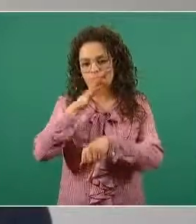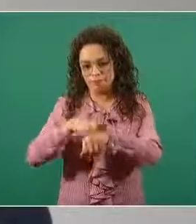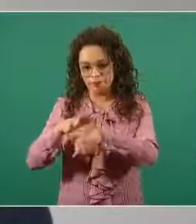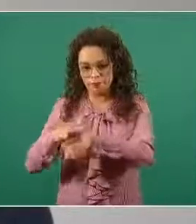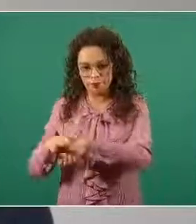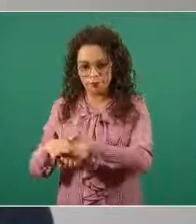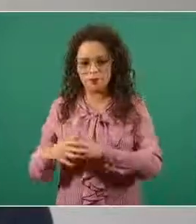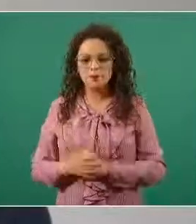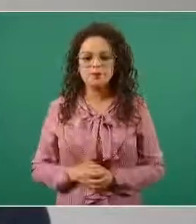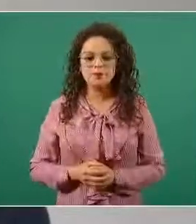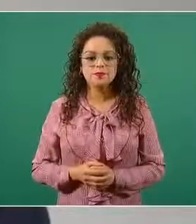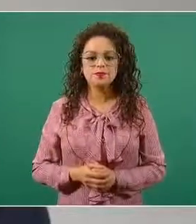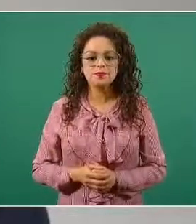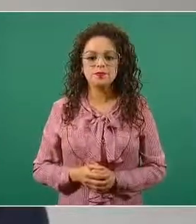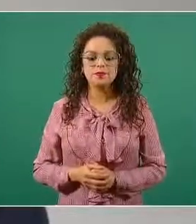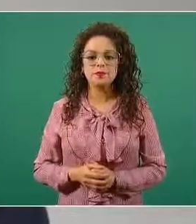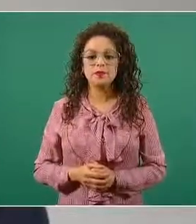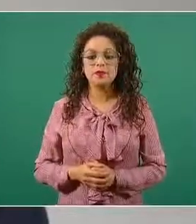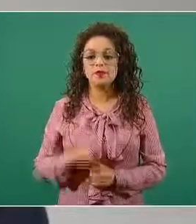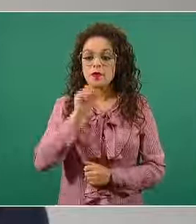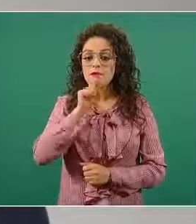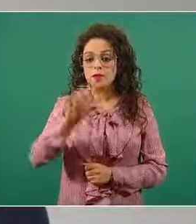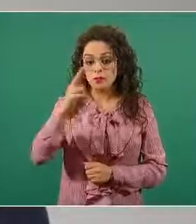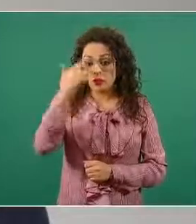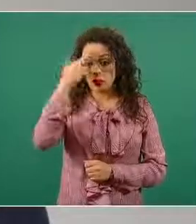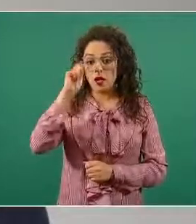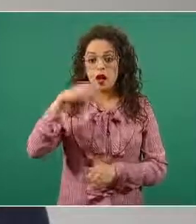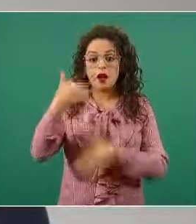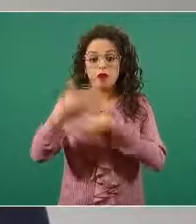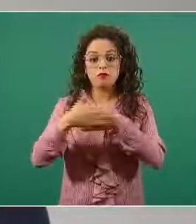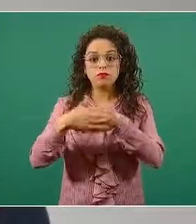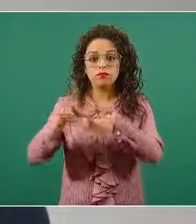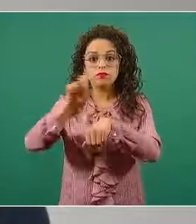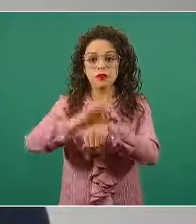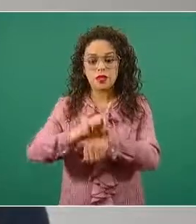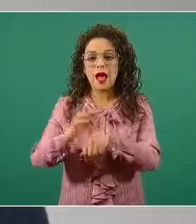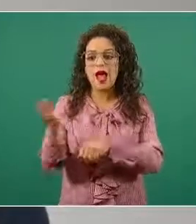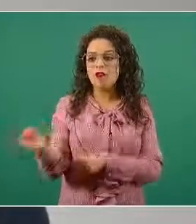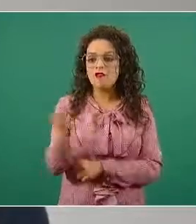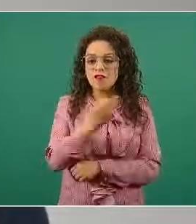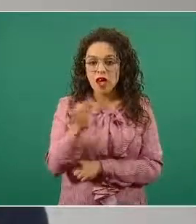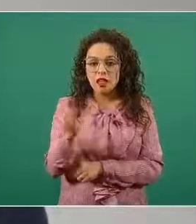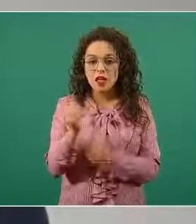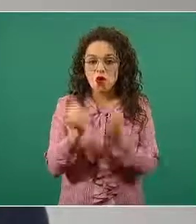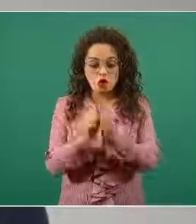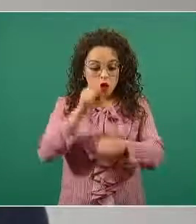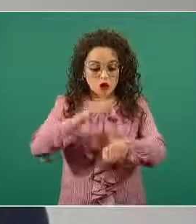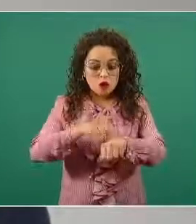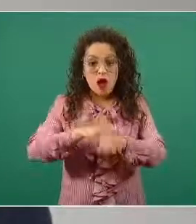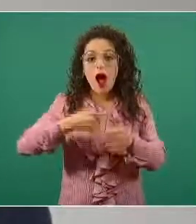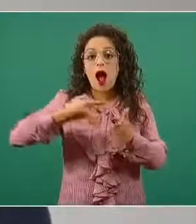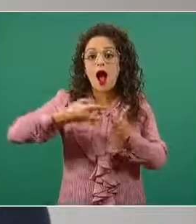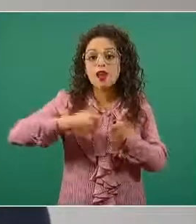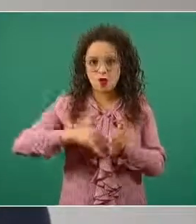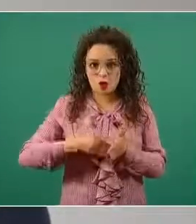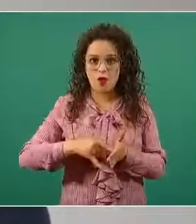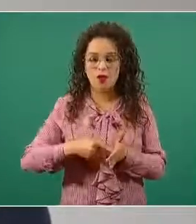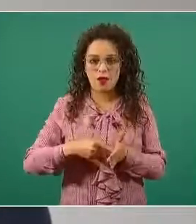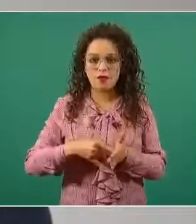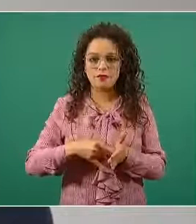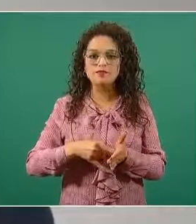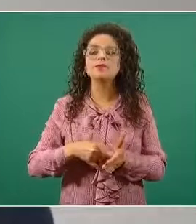que también en siguientes días se confirmará la fecha y la hora a la brevedad. También estarán arribando al